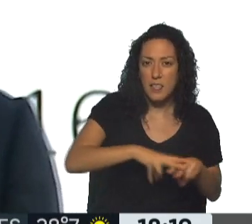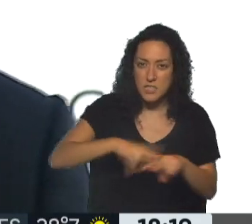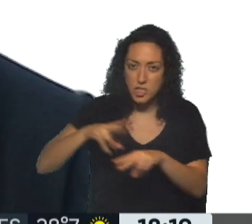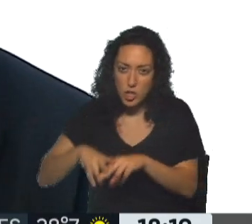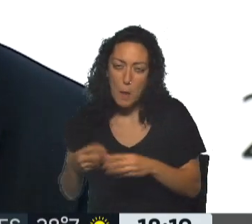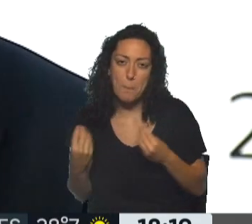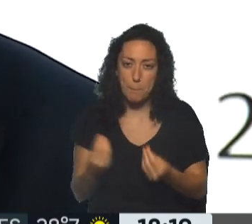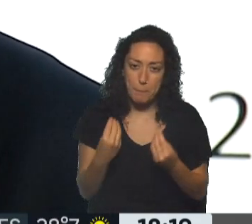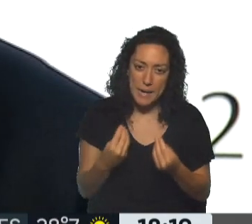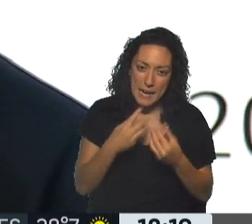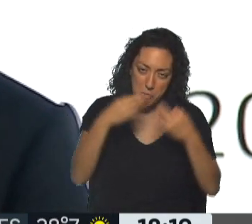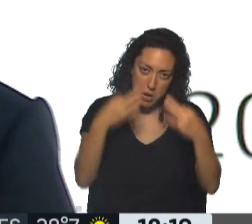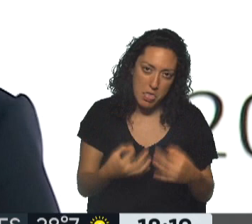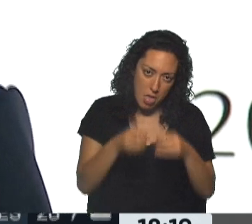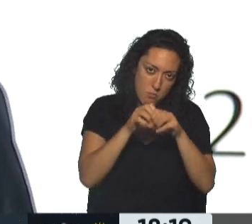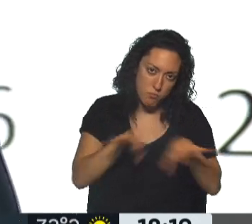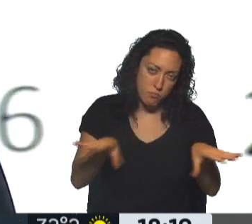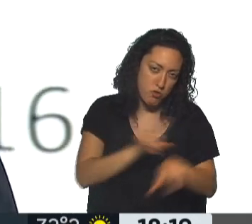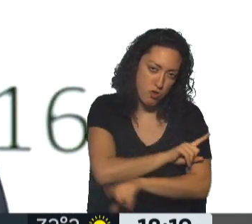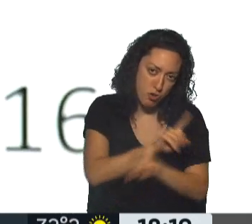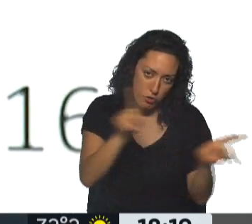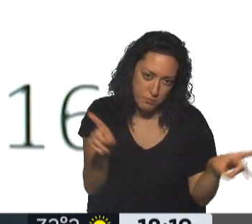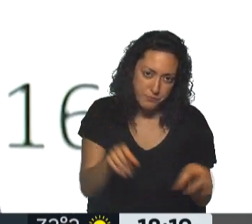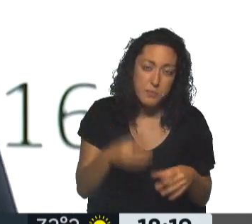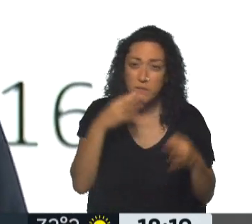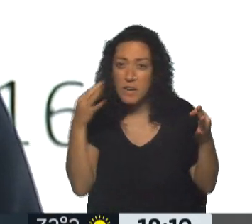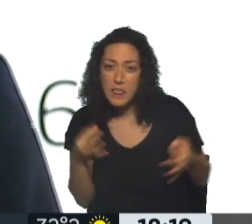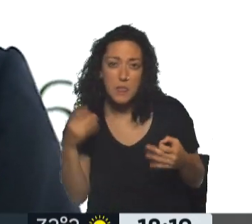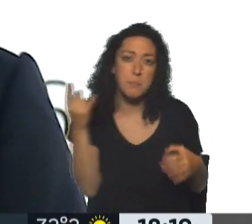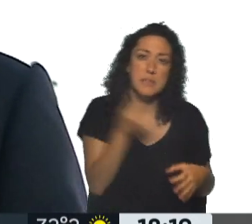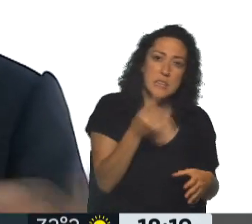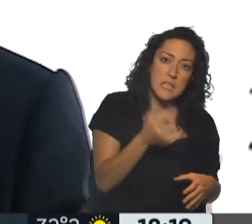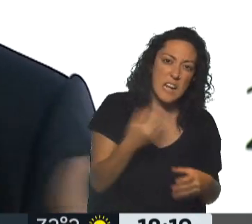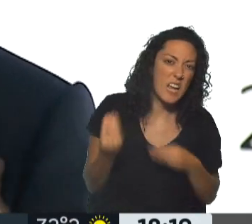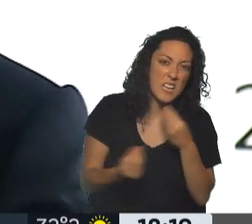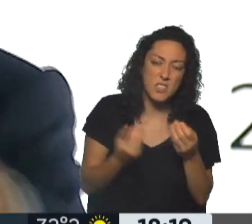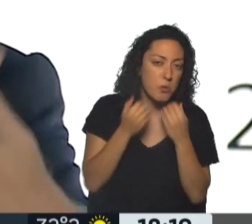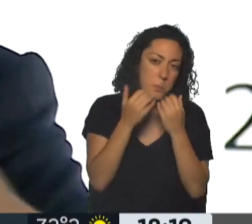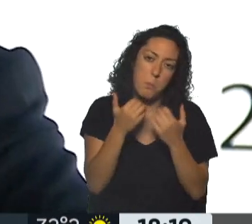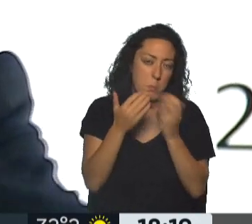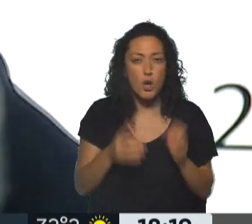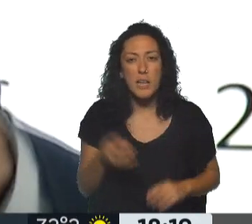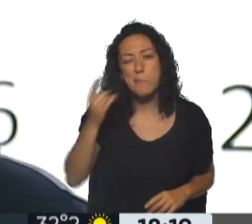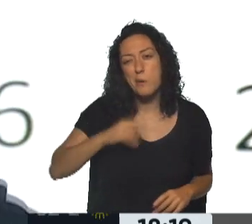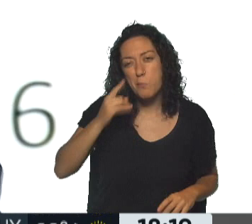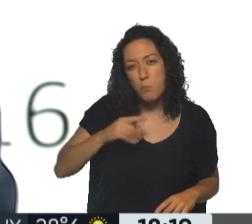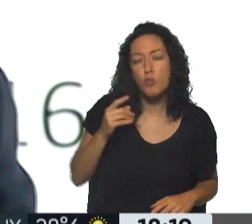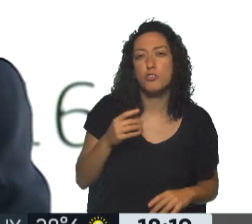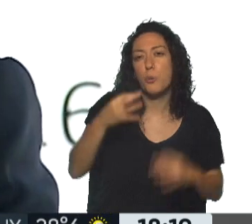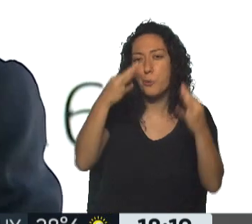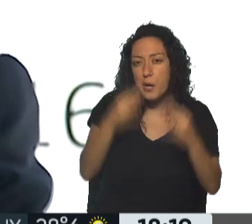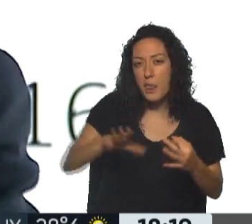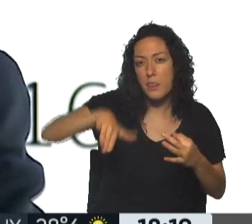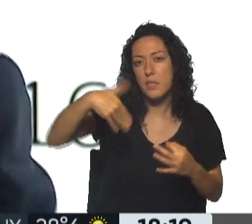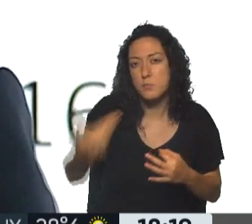no hacerlas verdaderas, y no importa ya que es verdad o que es mentira, lo que quieren es crear esto, ¿no? La posverdad, quieren